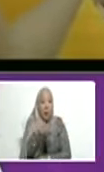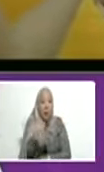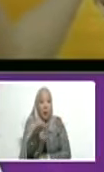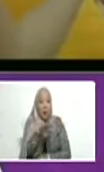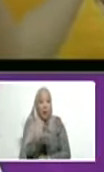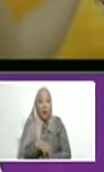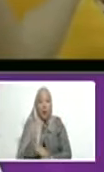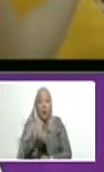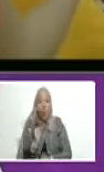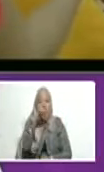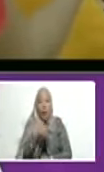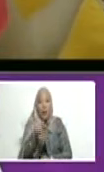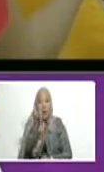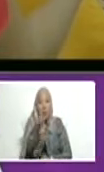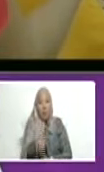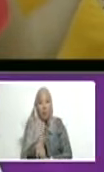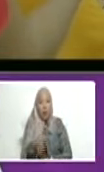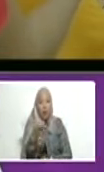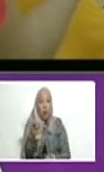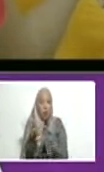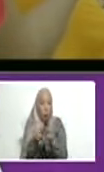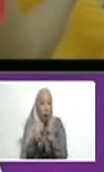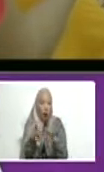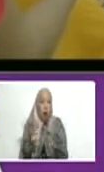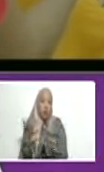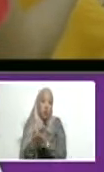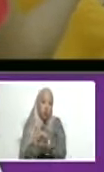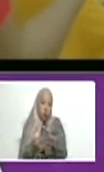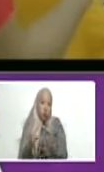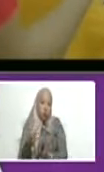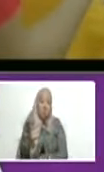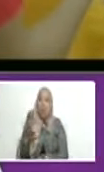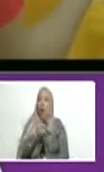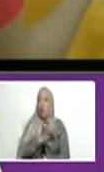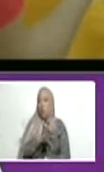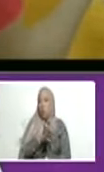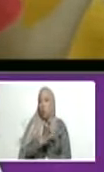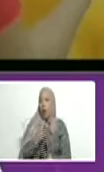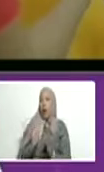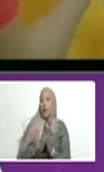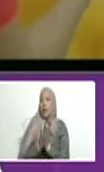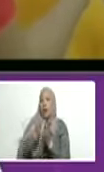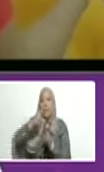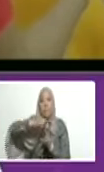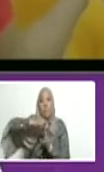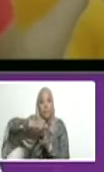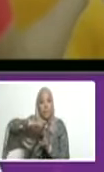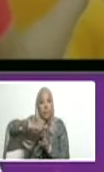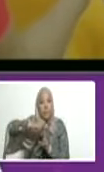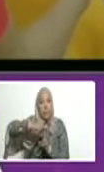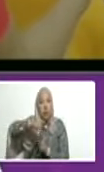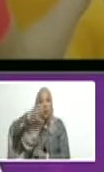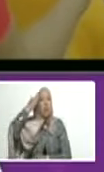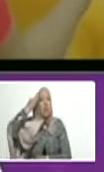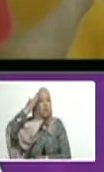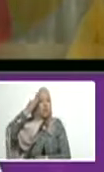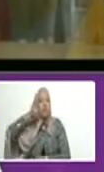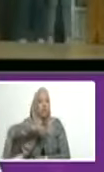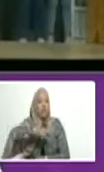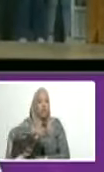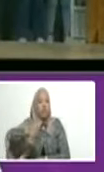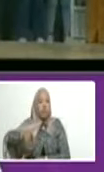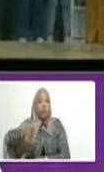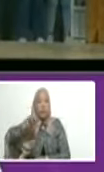Este año también. Querían asaltar un cuartel el 1 de enero en San Cristóbal. ¿Ustedes sabían?